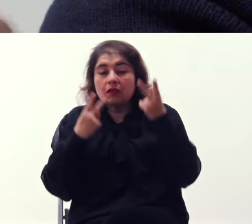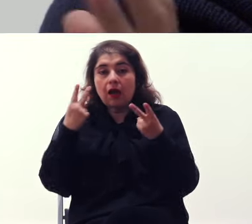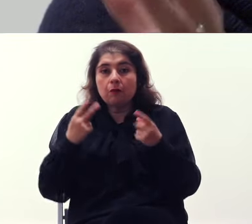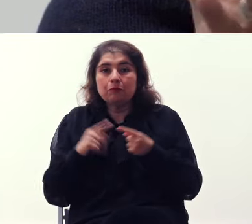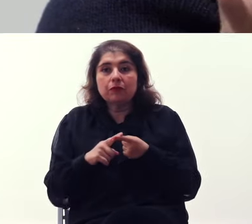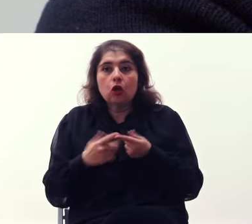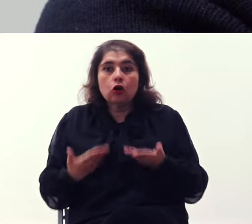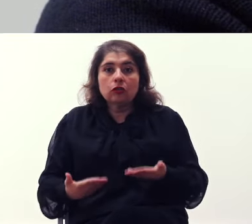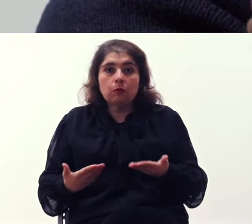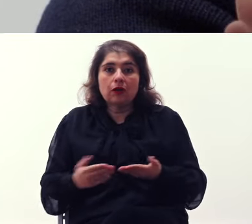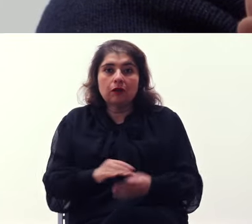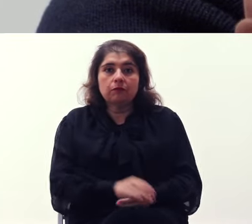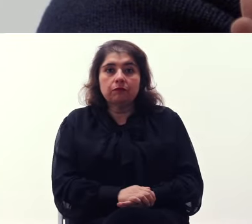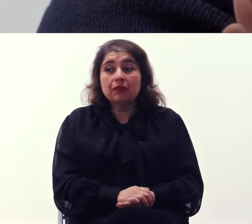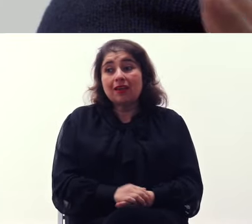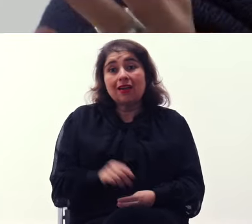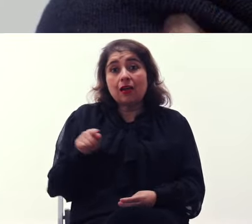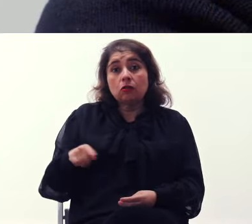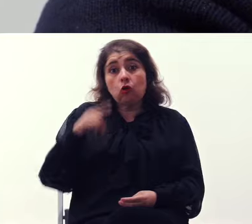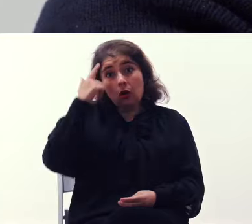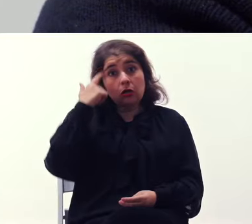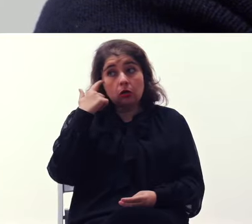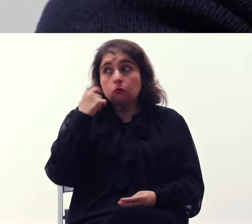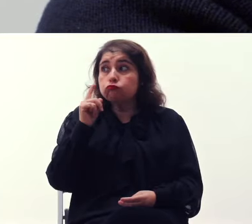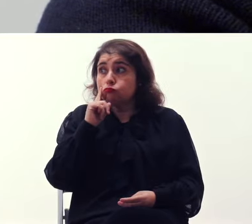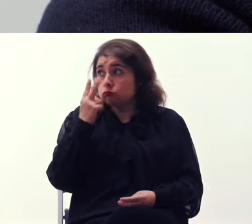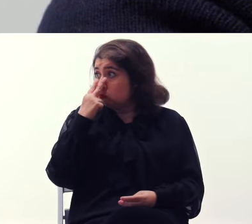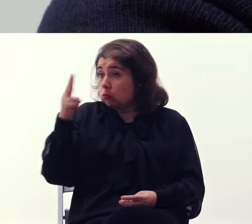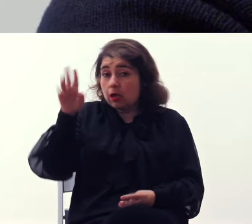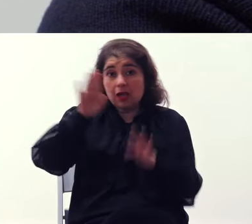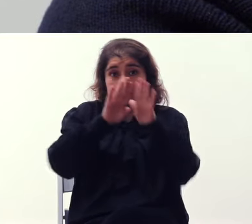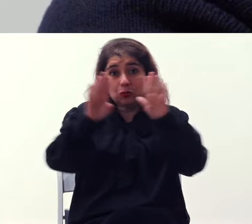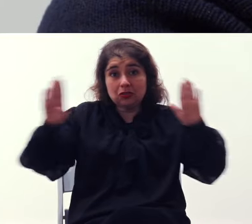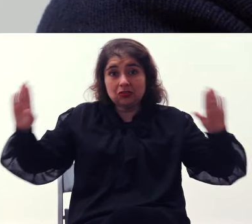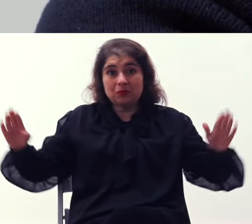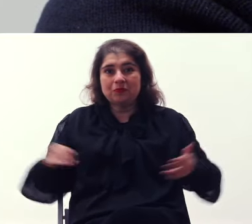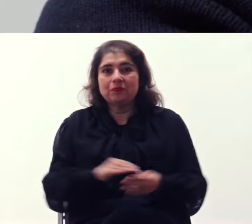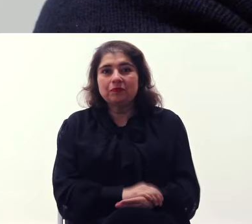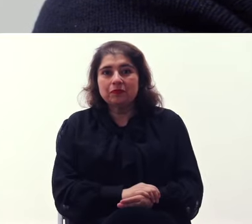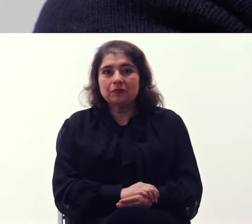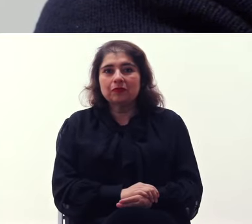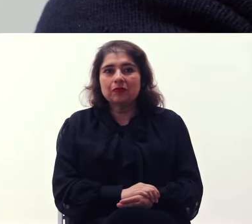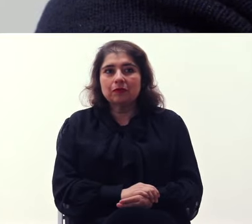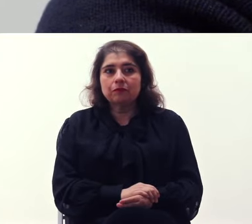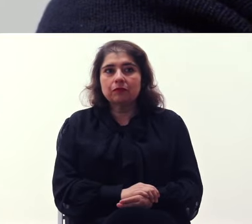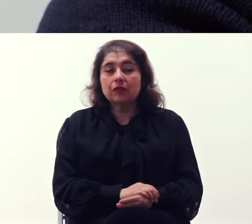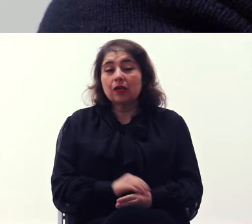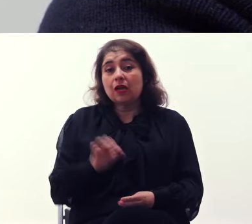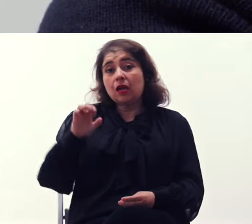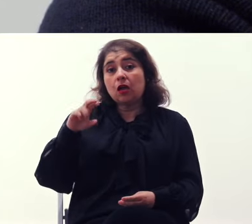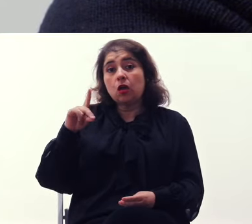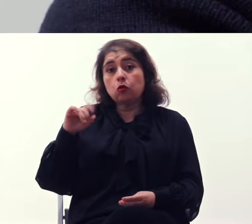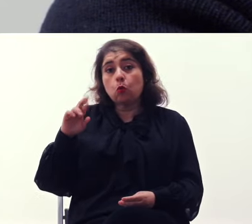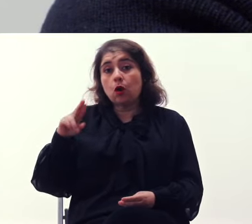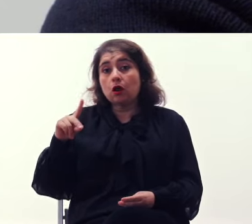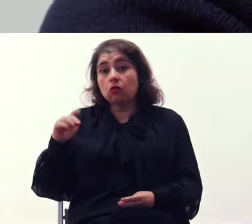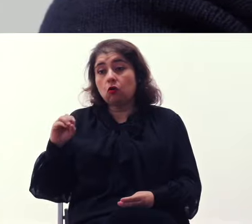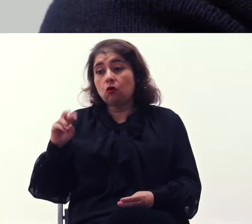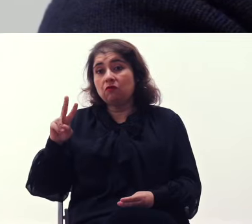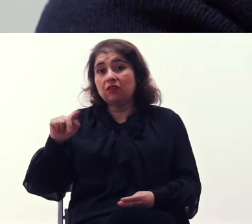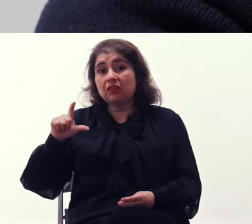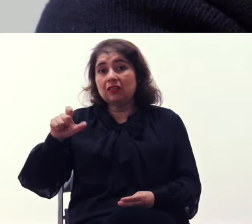una visualidad contemporánea más amplia. Eso es lo que también podemos ver, creo, en esta exposición. El contacto de